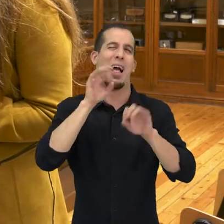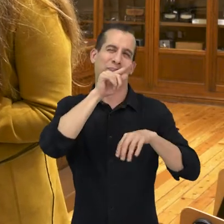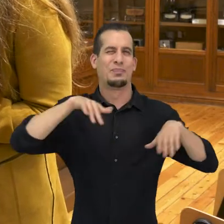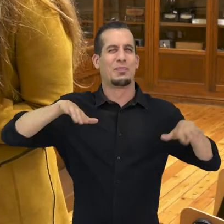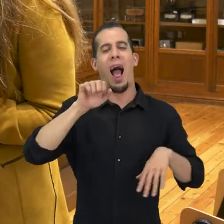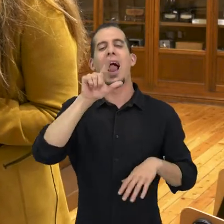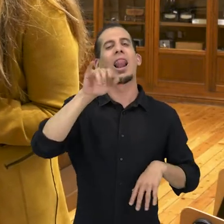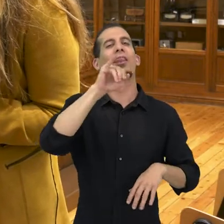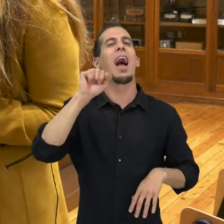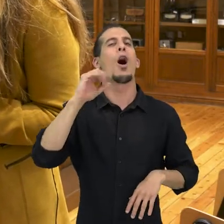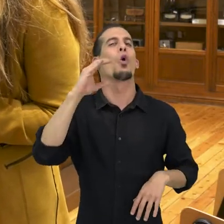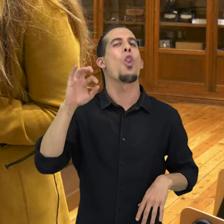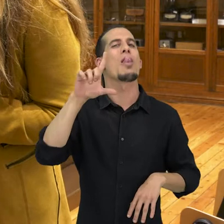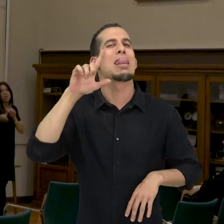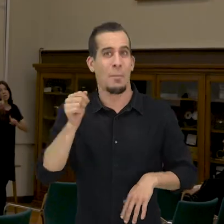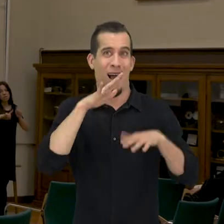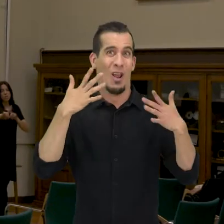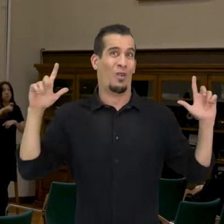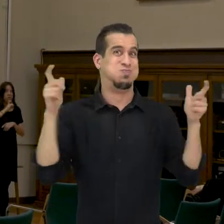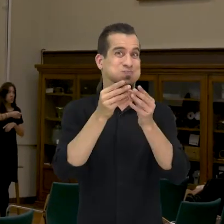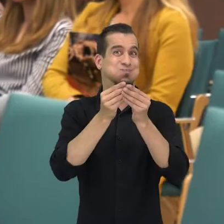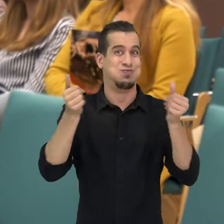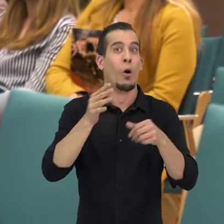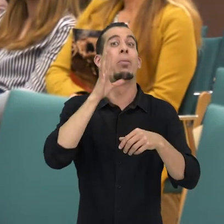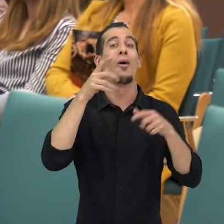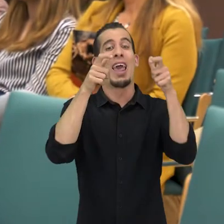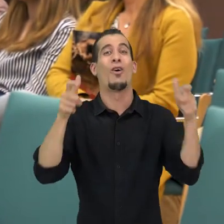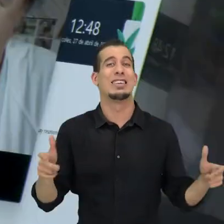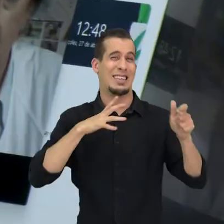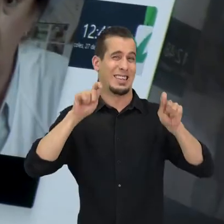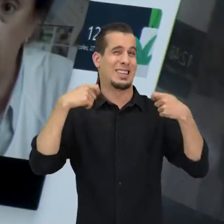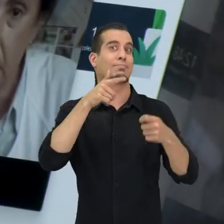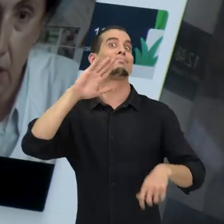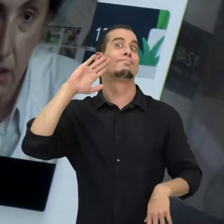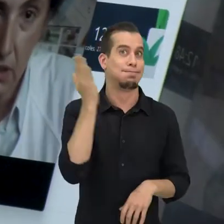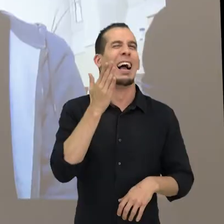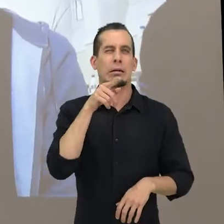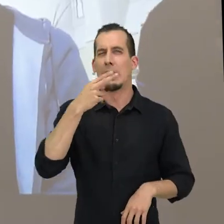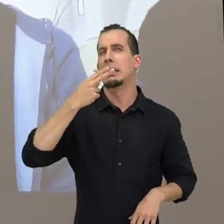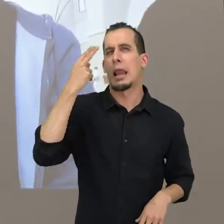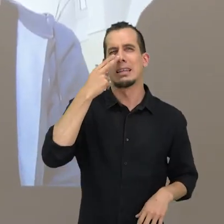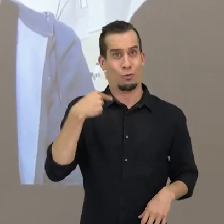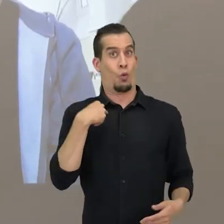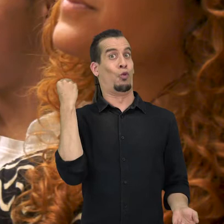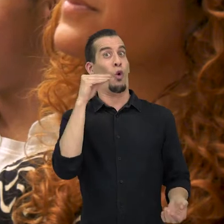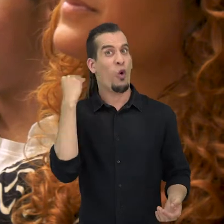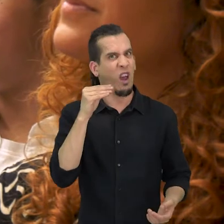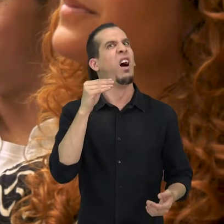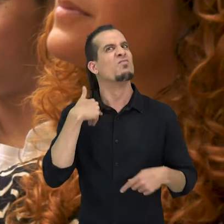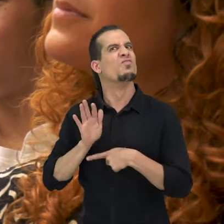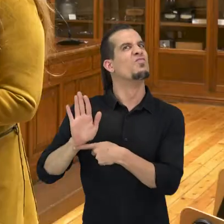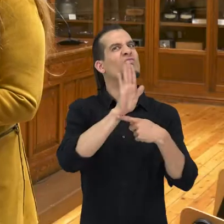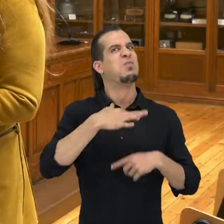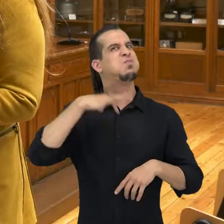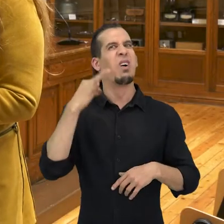hecho básicamente investigando sobre la alzacola y cómo el hecho de que se extinga podría afectar al ecosistema en general. Y me parece súper interesante que yo, siendo